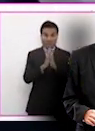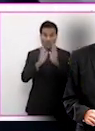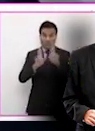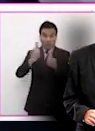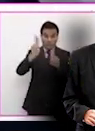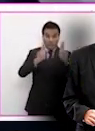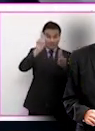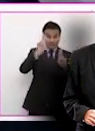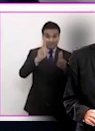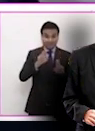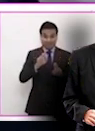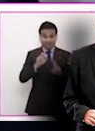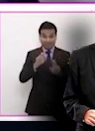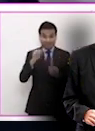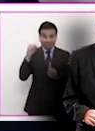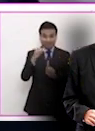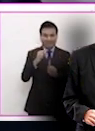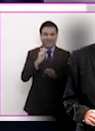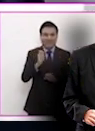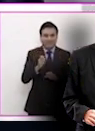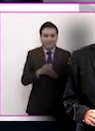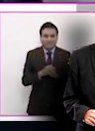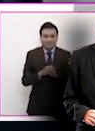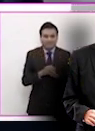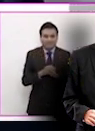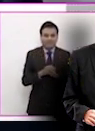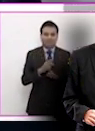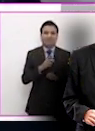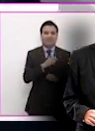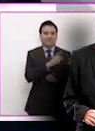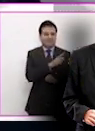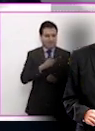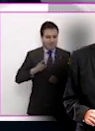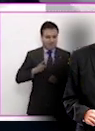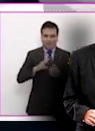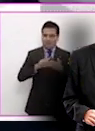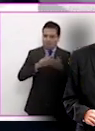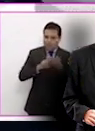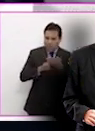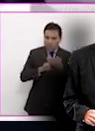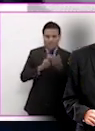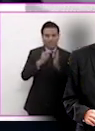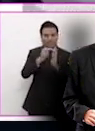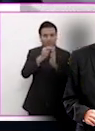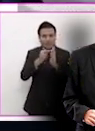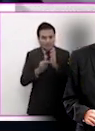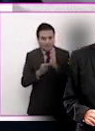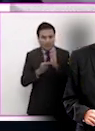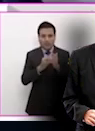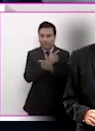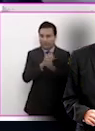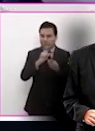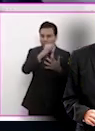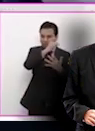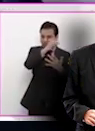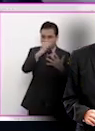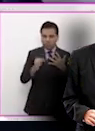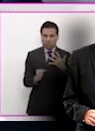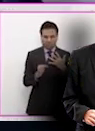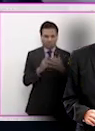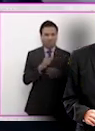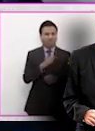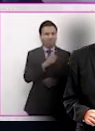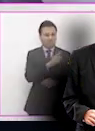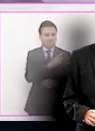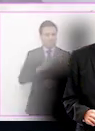es el gran enemigo a vencer. Ojalá los consejeros también no sean serviles al mejor postor. En